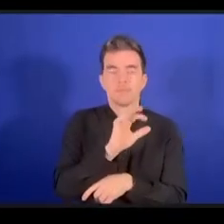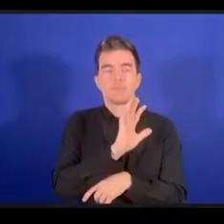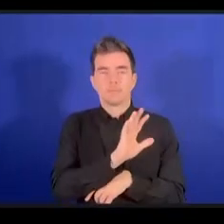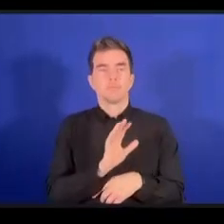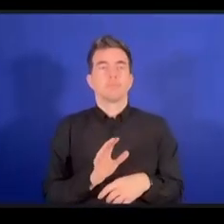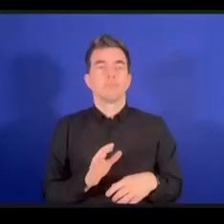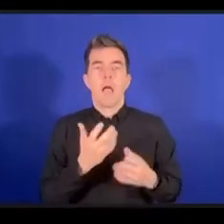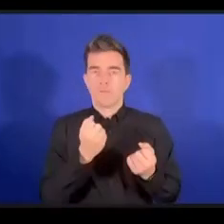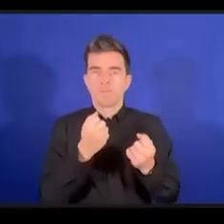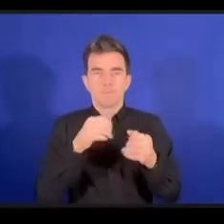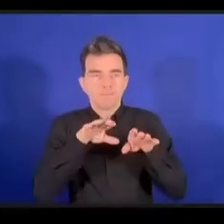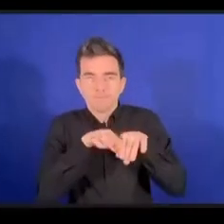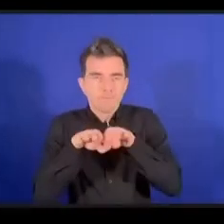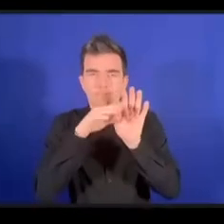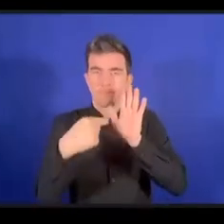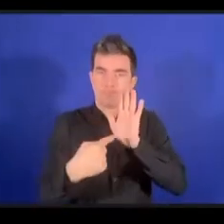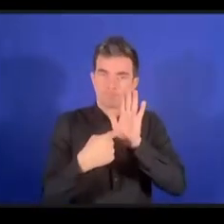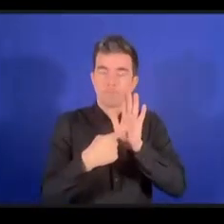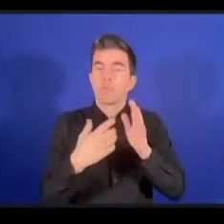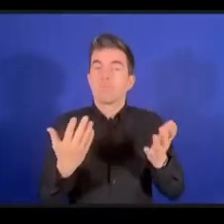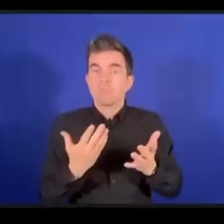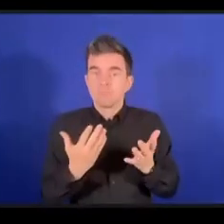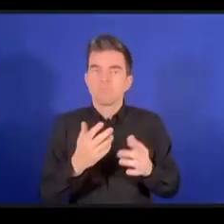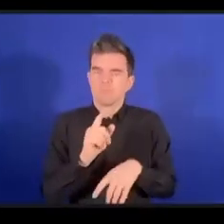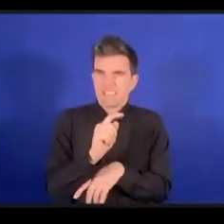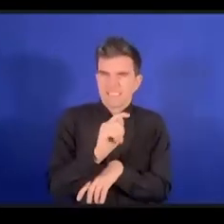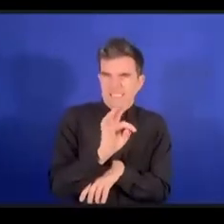cosas muchos elementos que nos permitirán